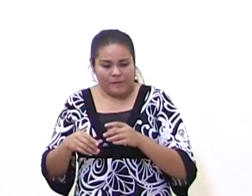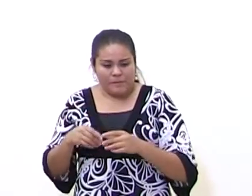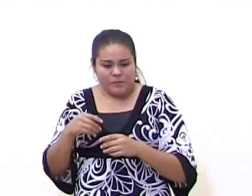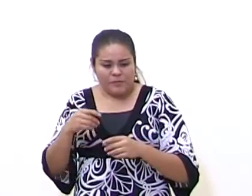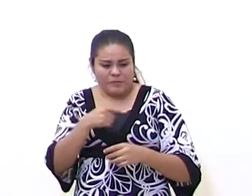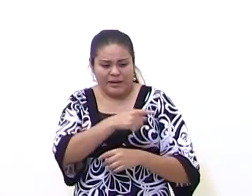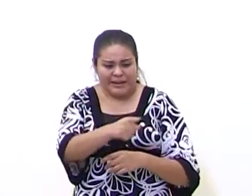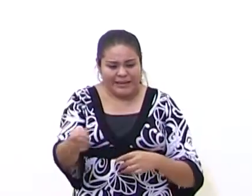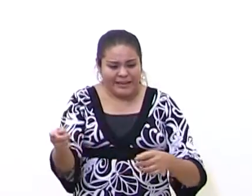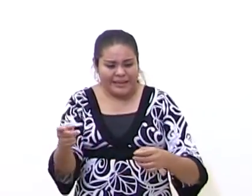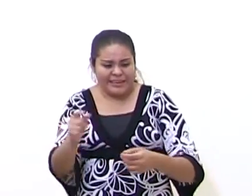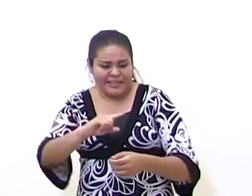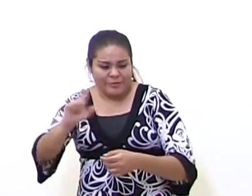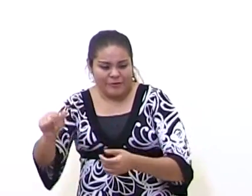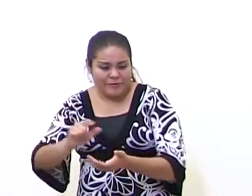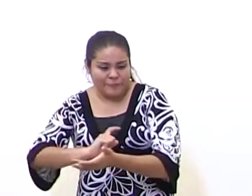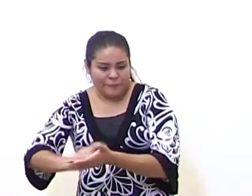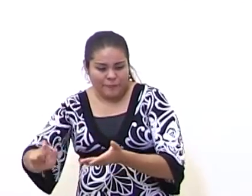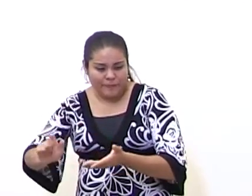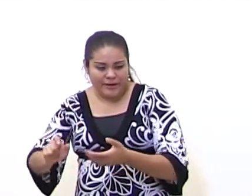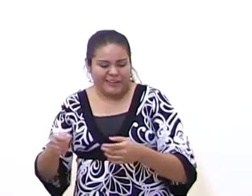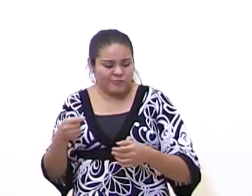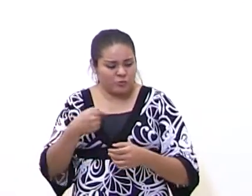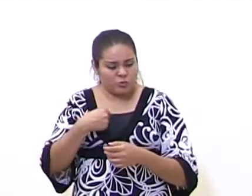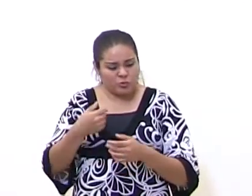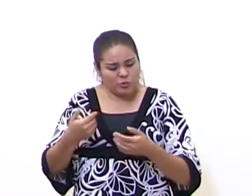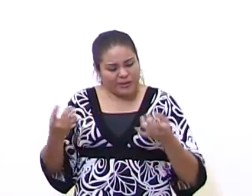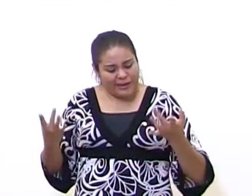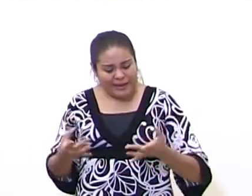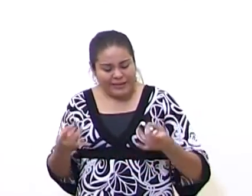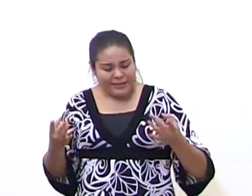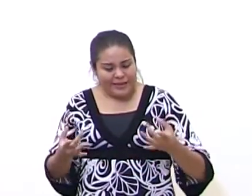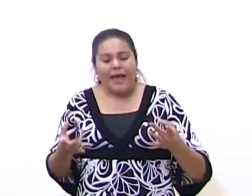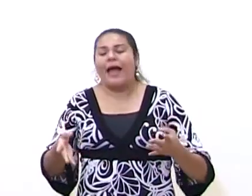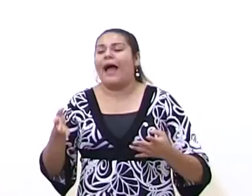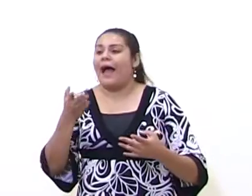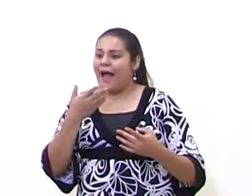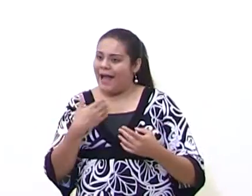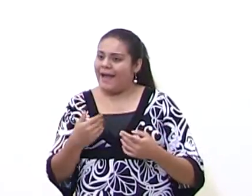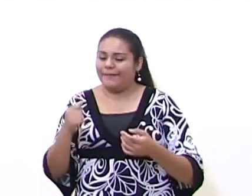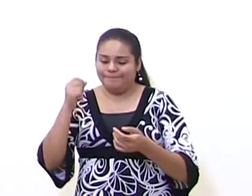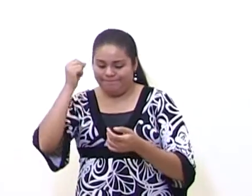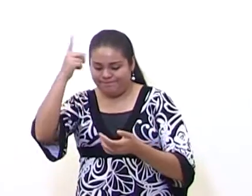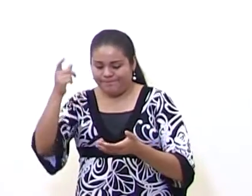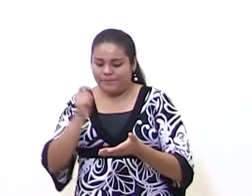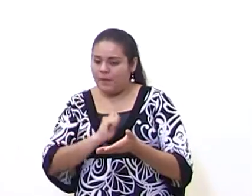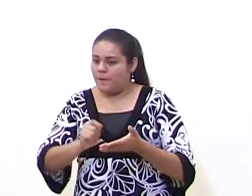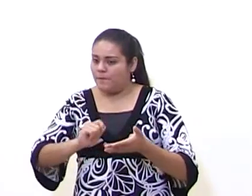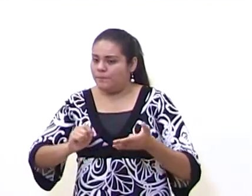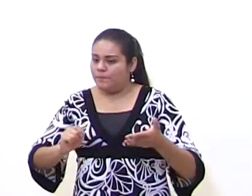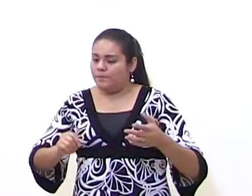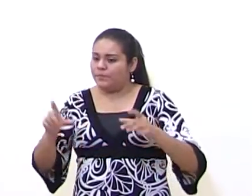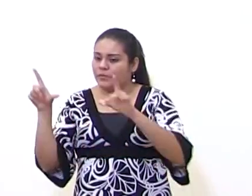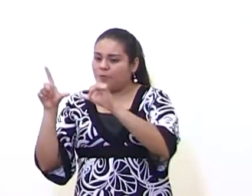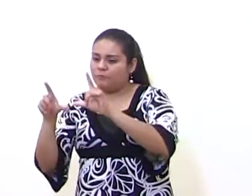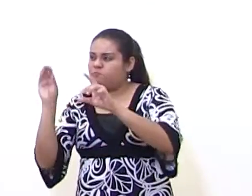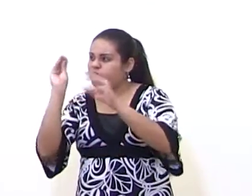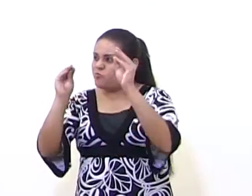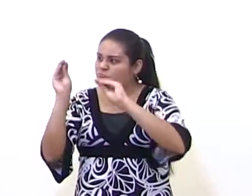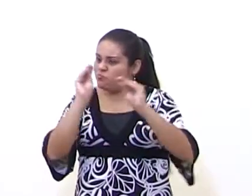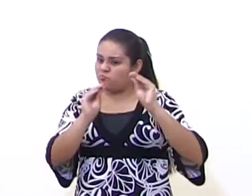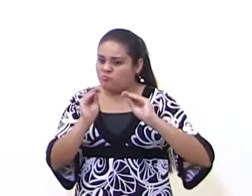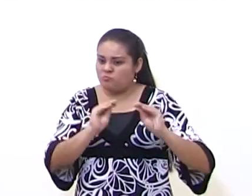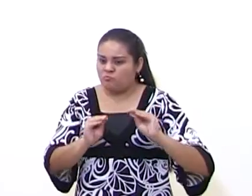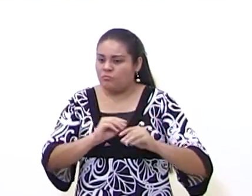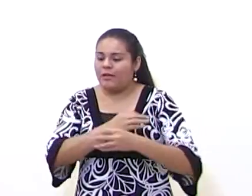desde luego pues es como tú empiezas a consumirlo, o las personas pues lo empiezan a consumir, y tiene todo un